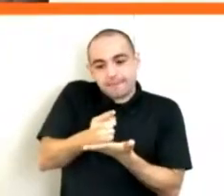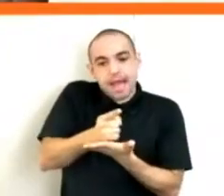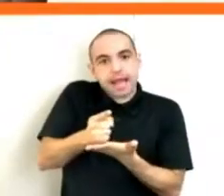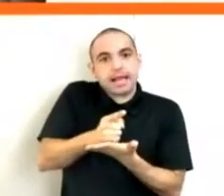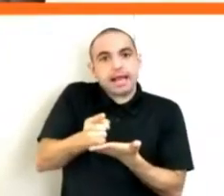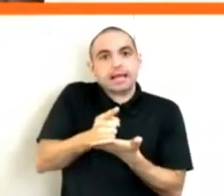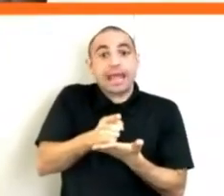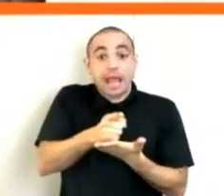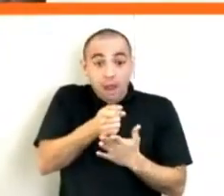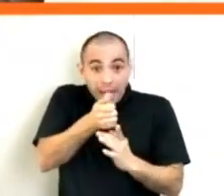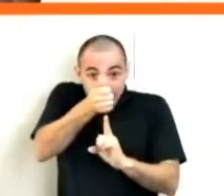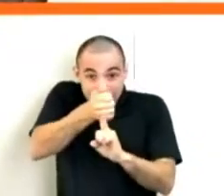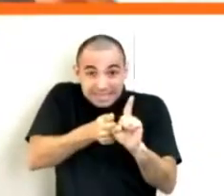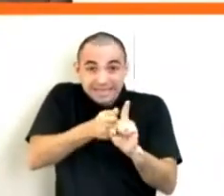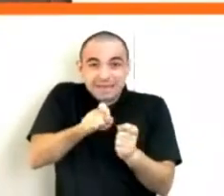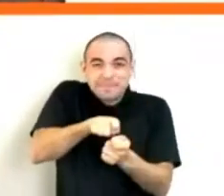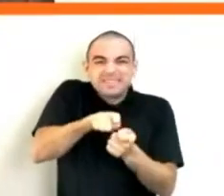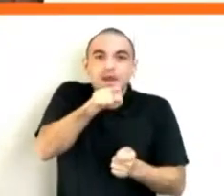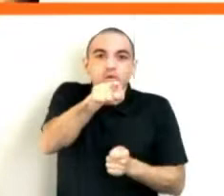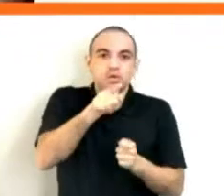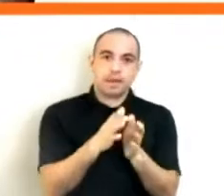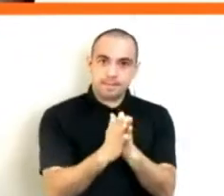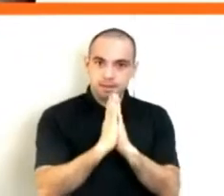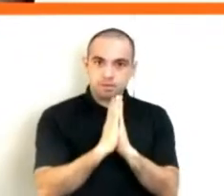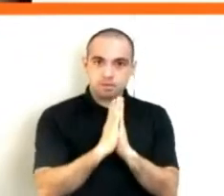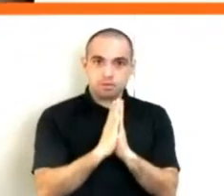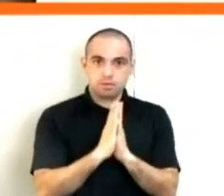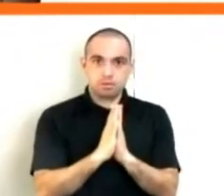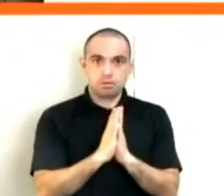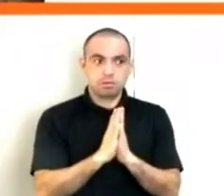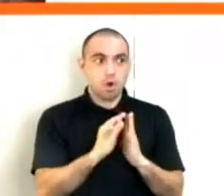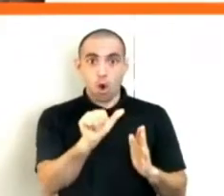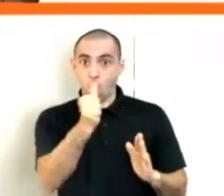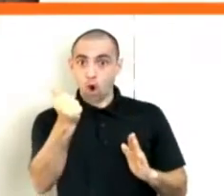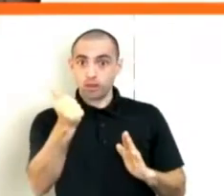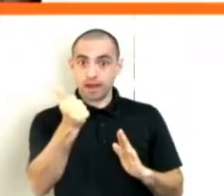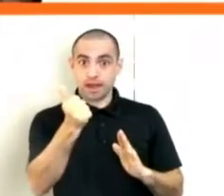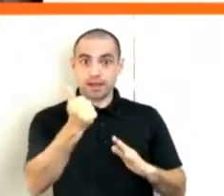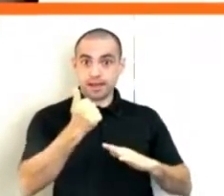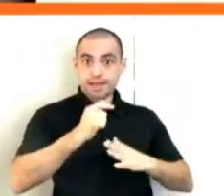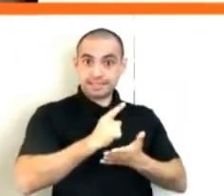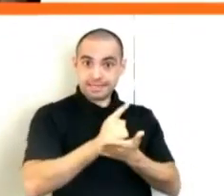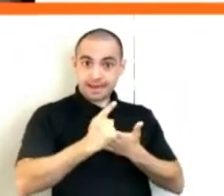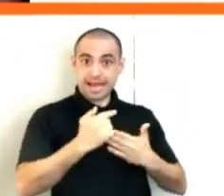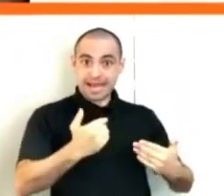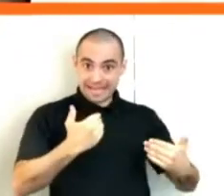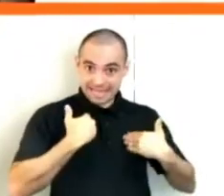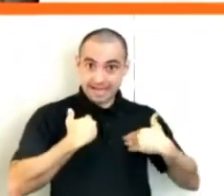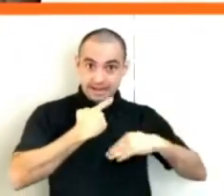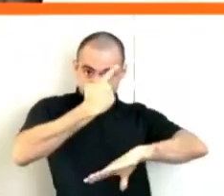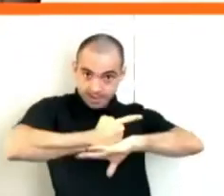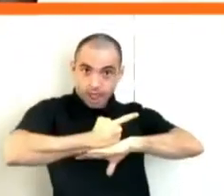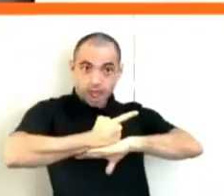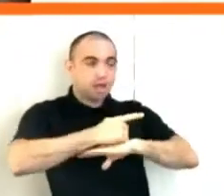particularmente que está reclamando. No son otras, son esas semanas que tienen fecha. Así que la pregunta va a esas semanas en